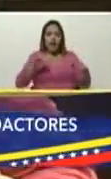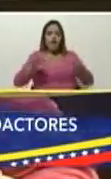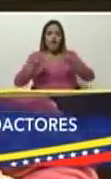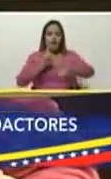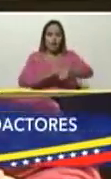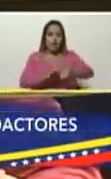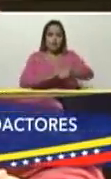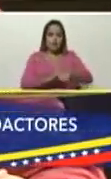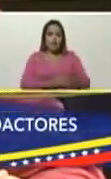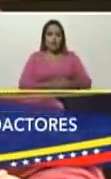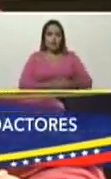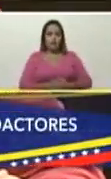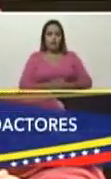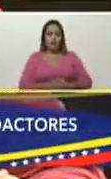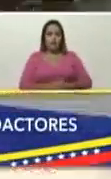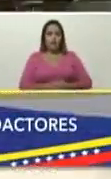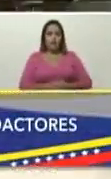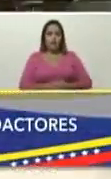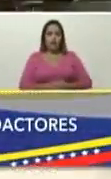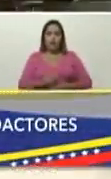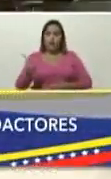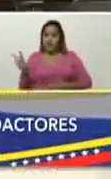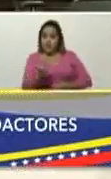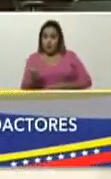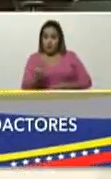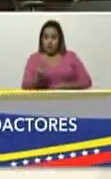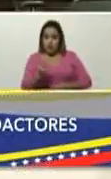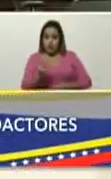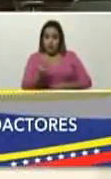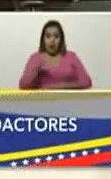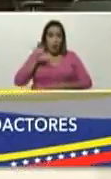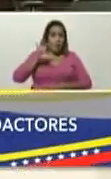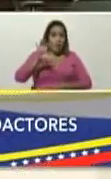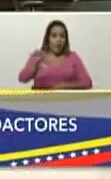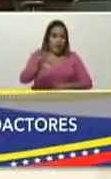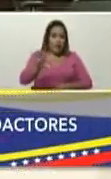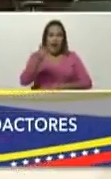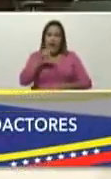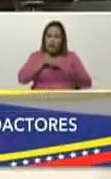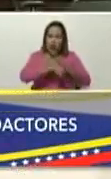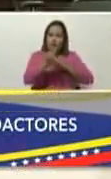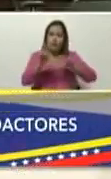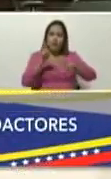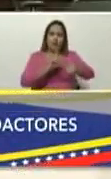época. Y Venezuela, como país, ha entrado a una nueva época.